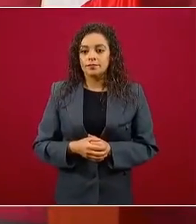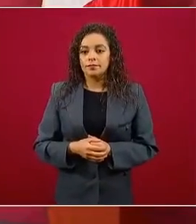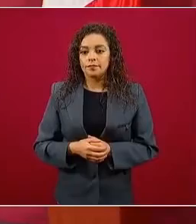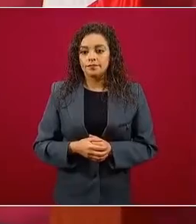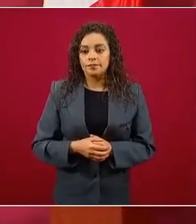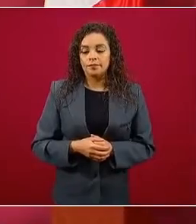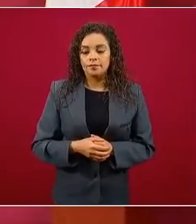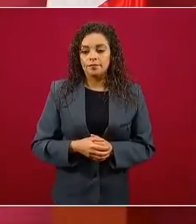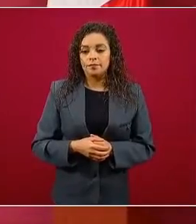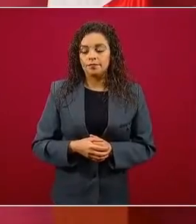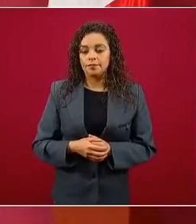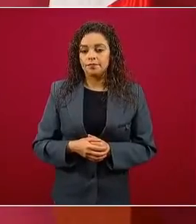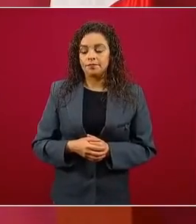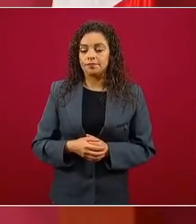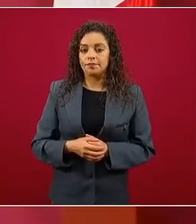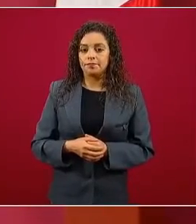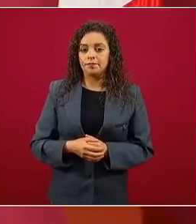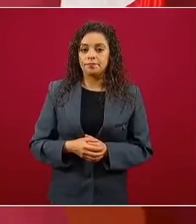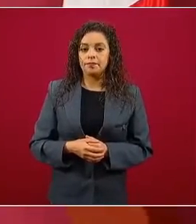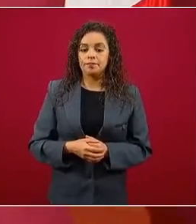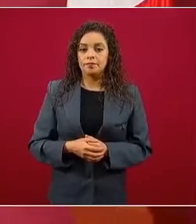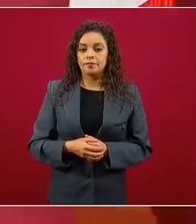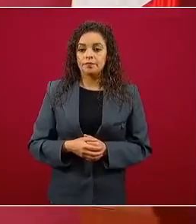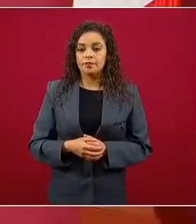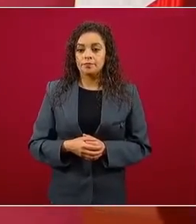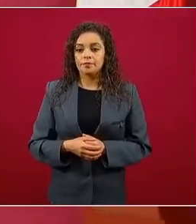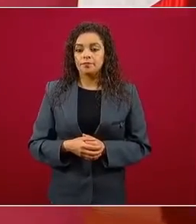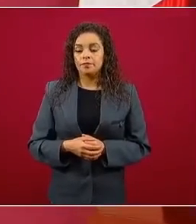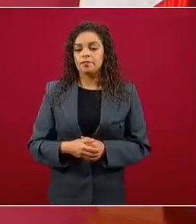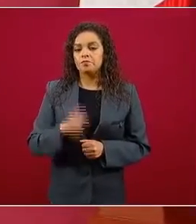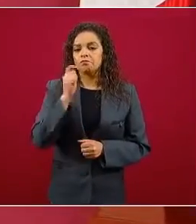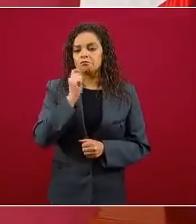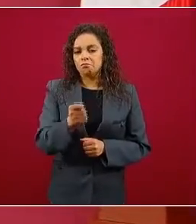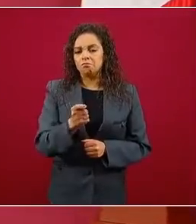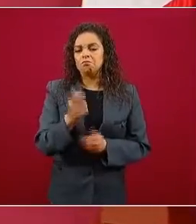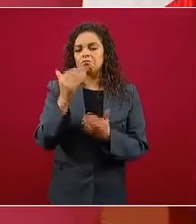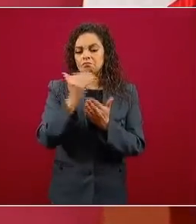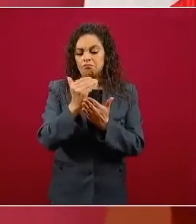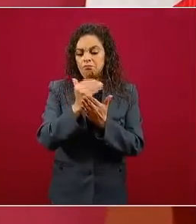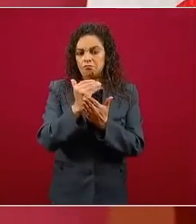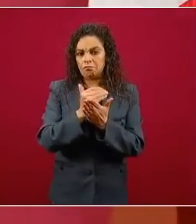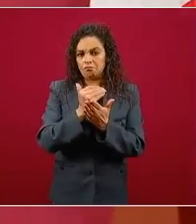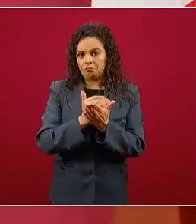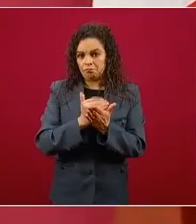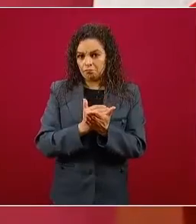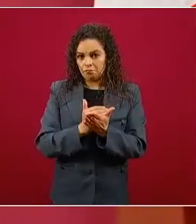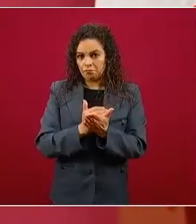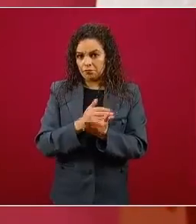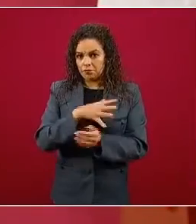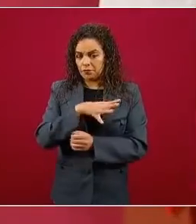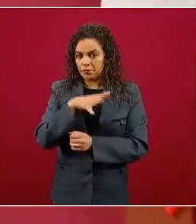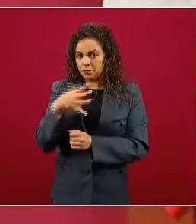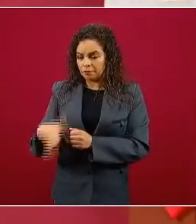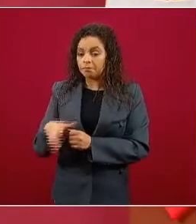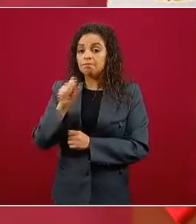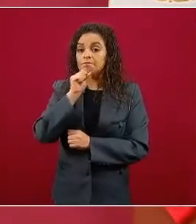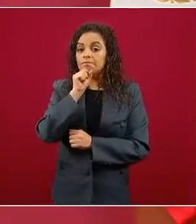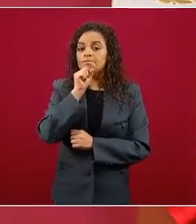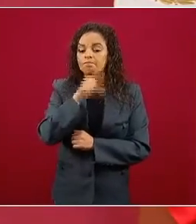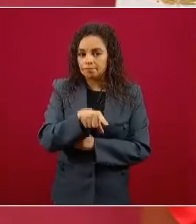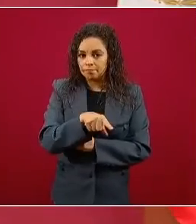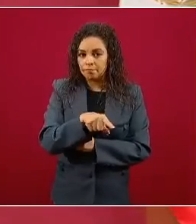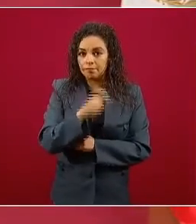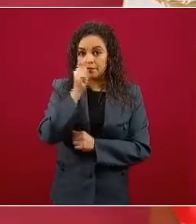Esto va a incluir también los lineamientos generales en materia